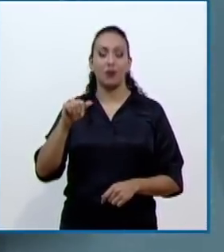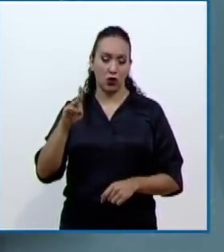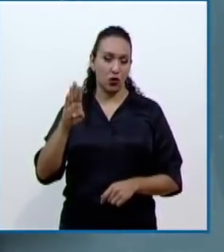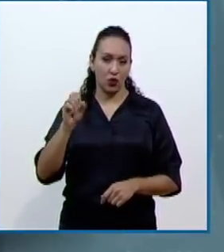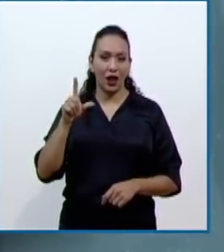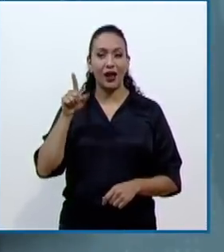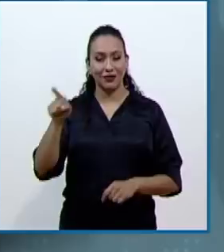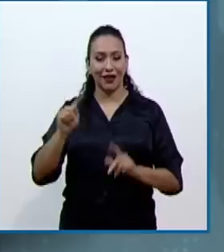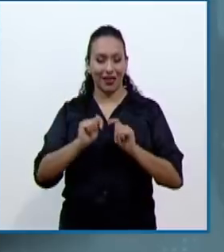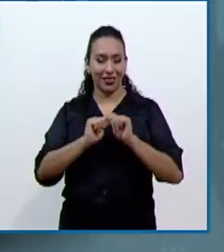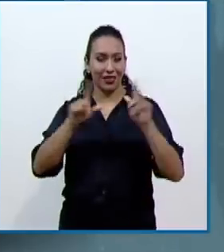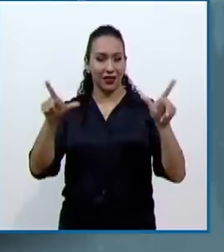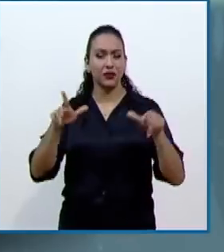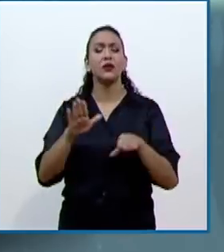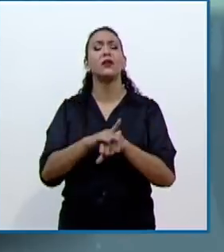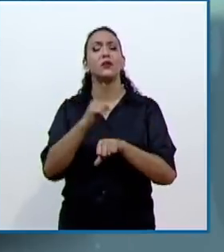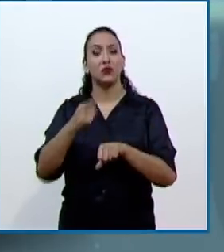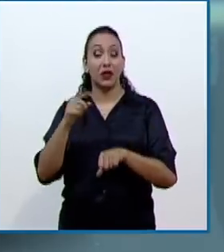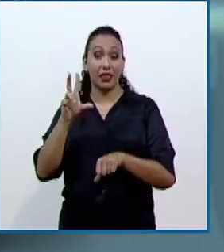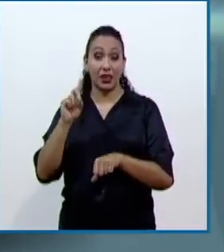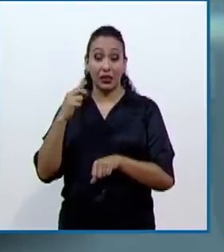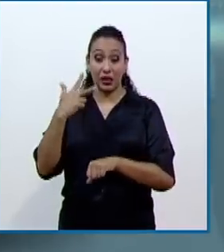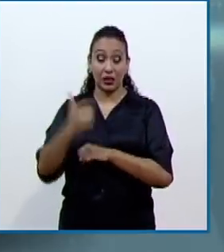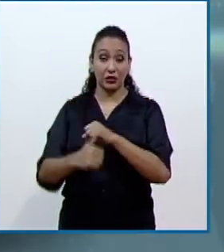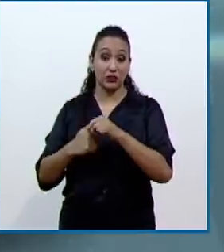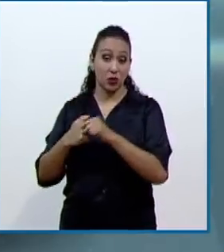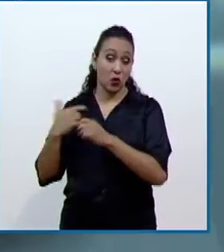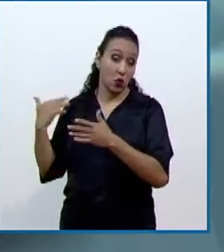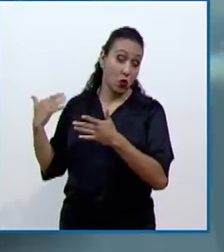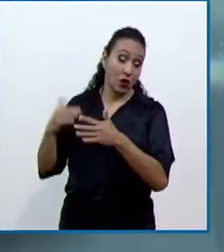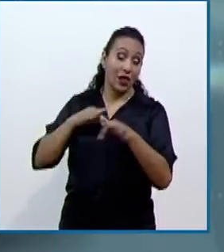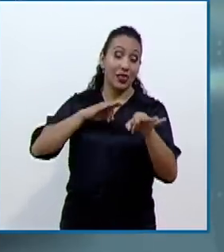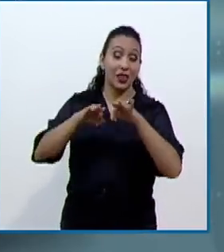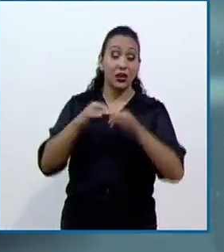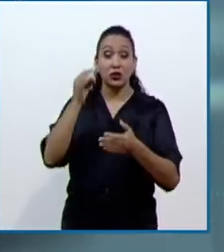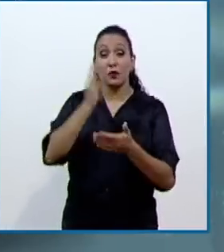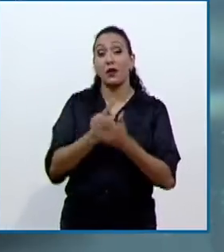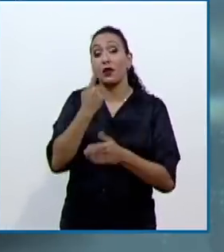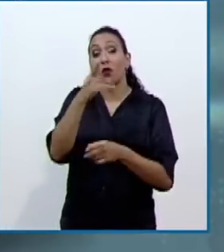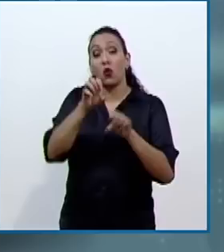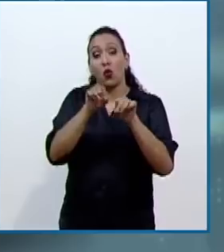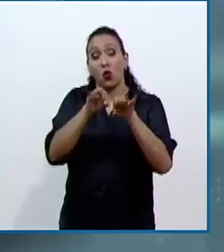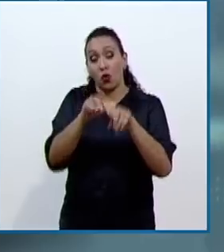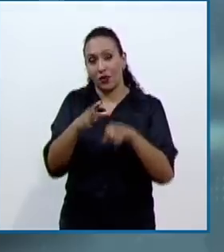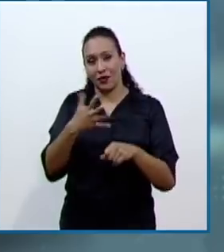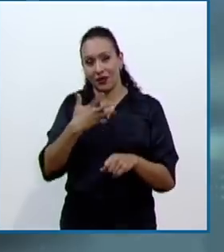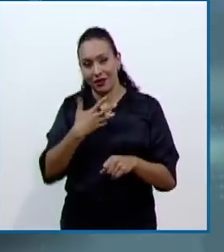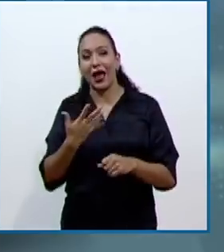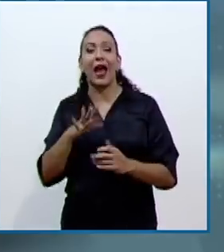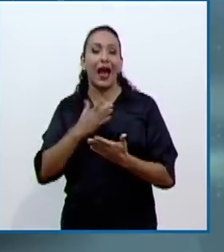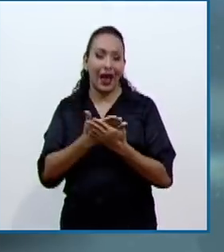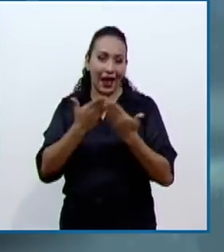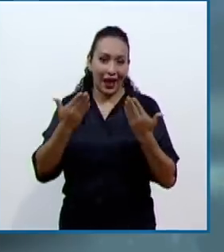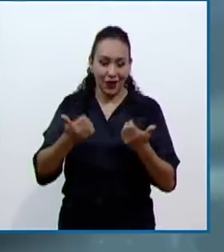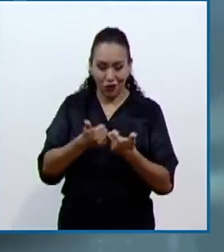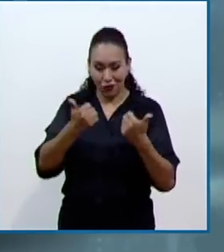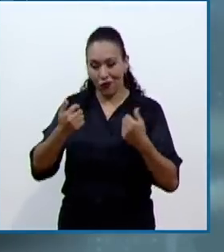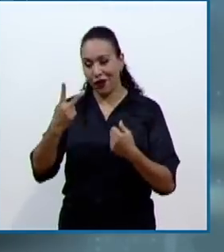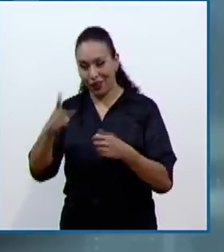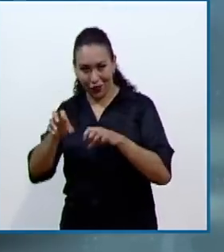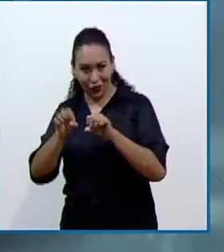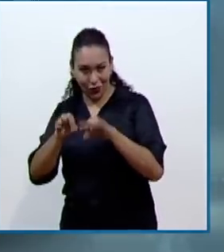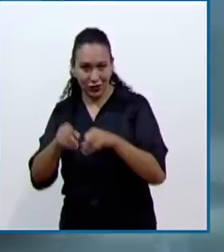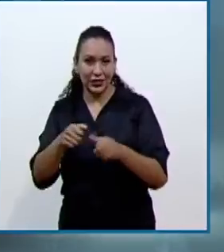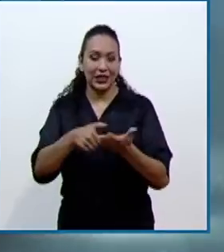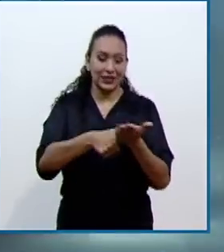de 38 años de haber funcionado como único juzgado mixto, ahora contará con 2 juzgados de lo civil y familiar